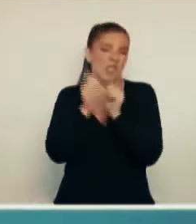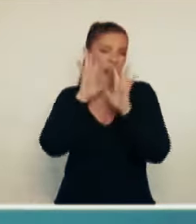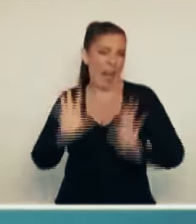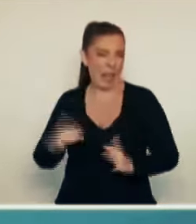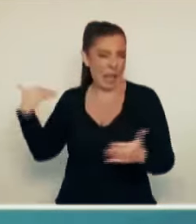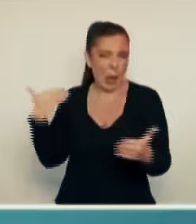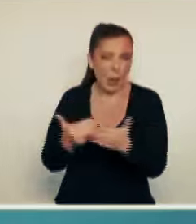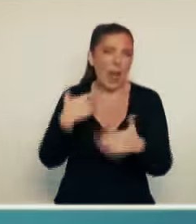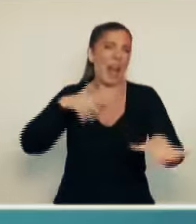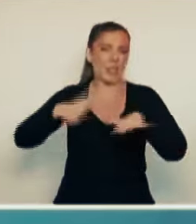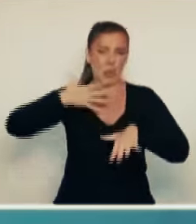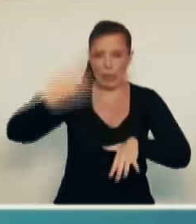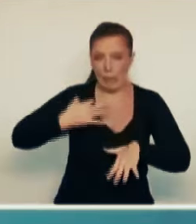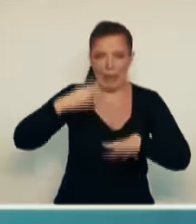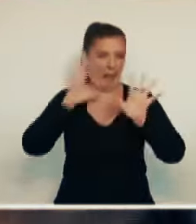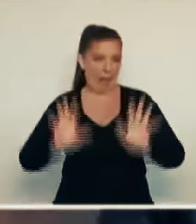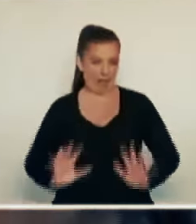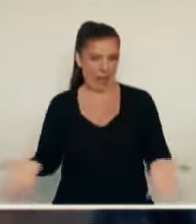ajenas a la realidad.